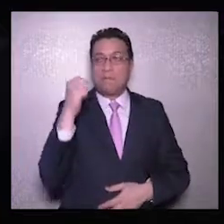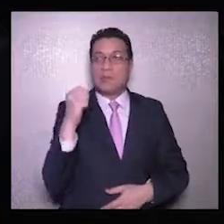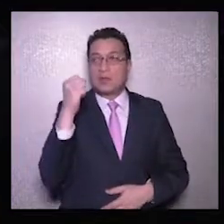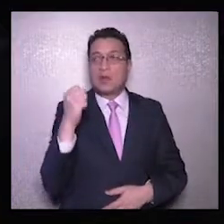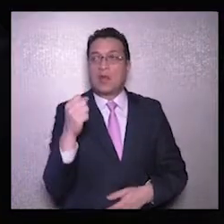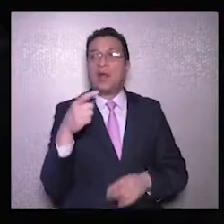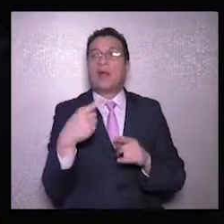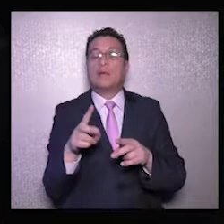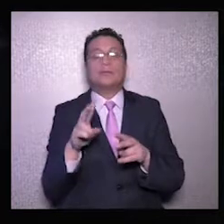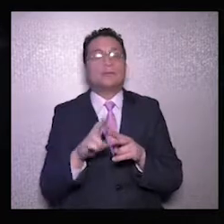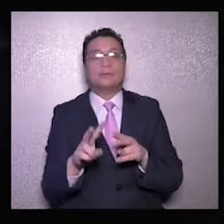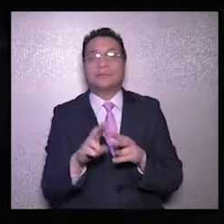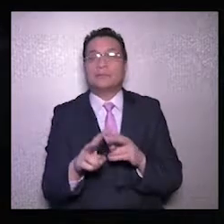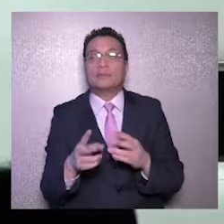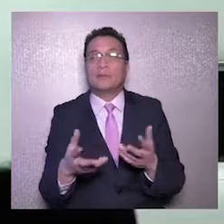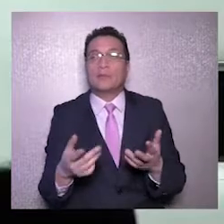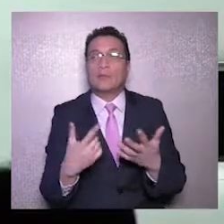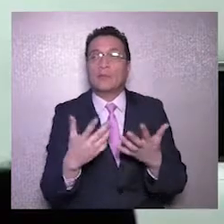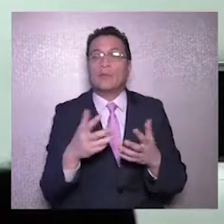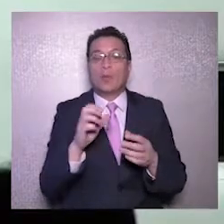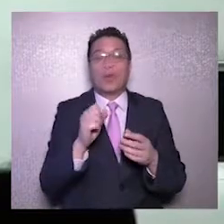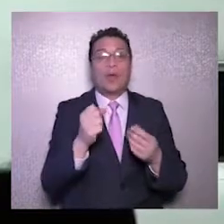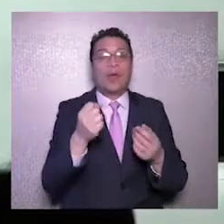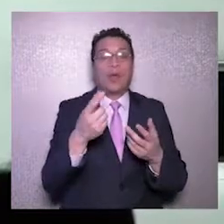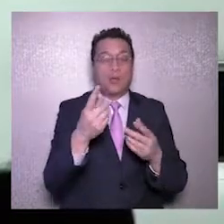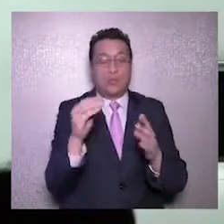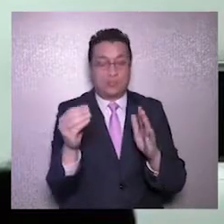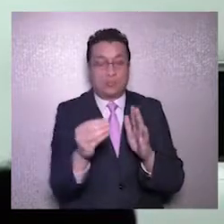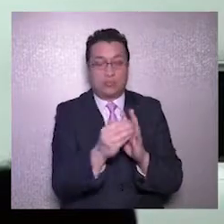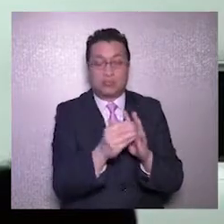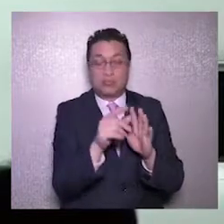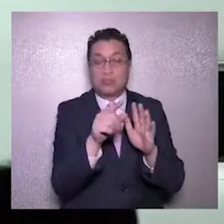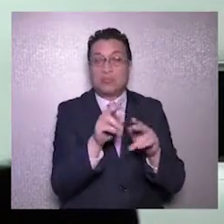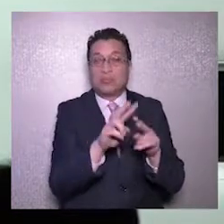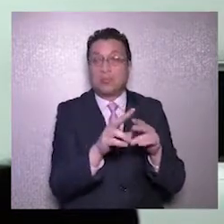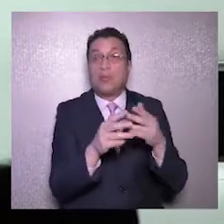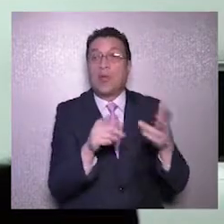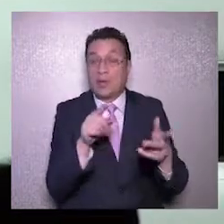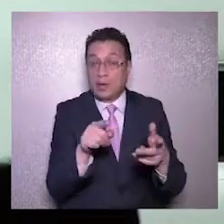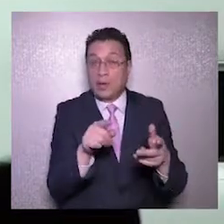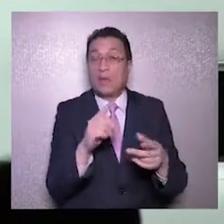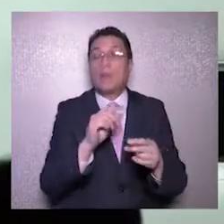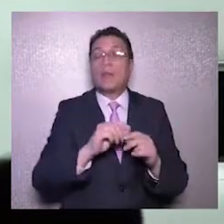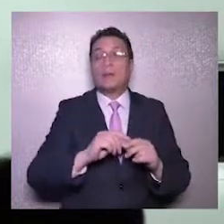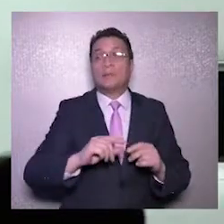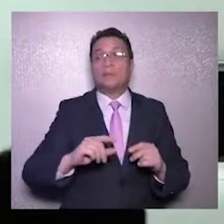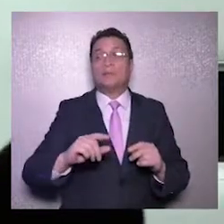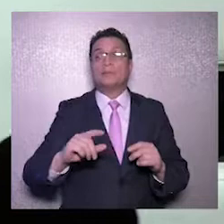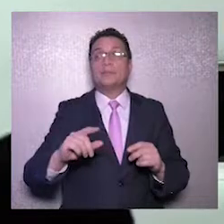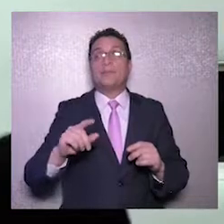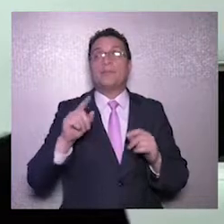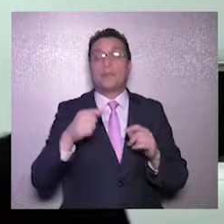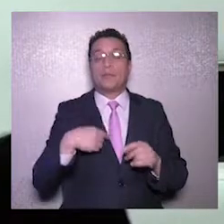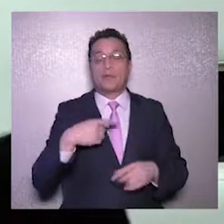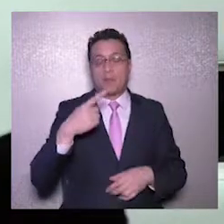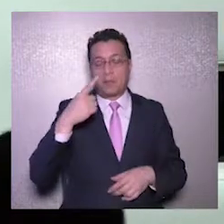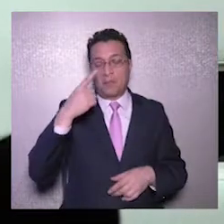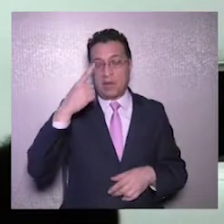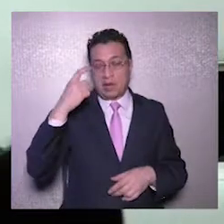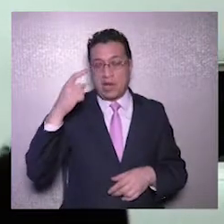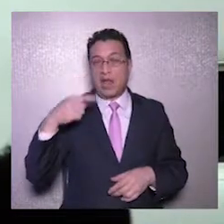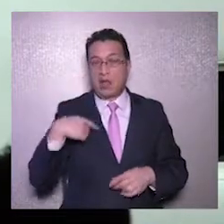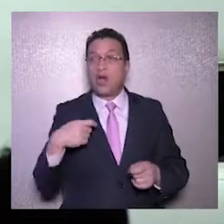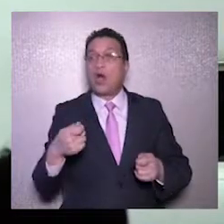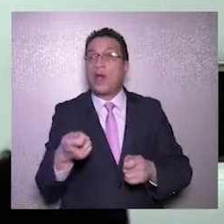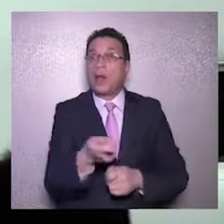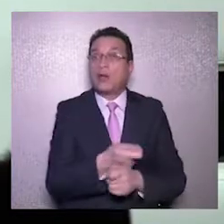hizo un upgrade. Y esa cuestión allí, en algo diciendo, yo creo en la regionalización,